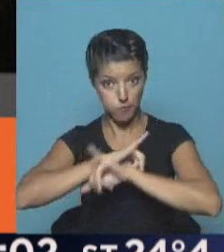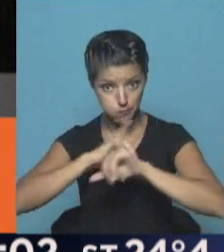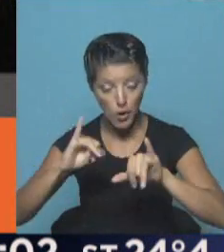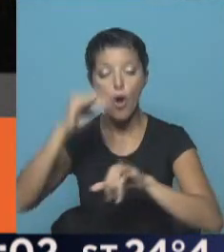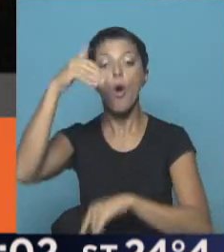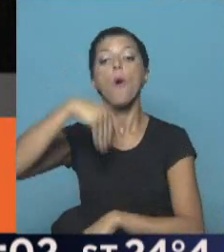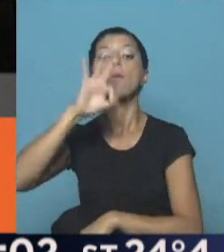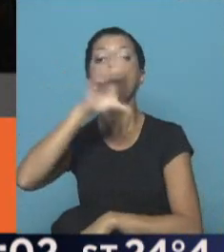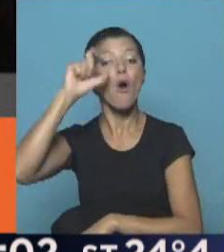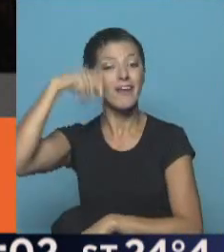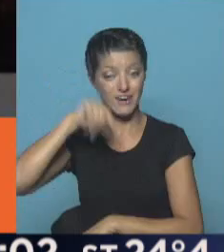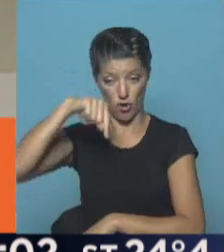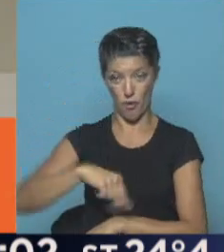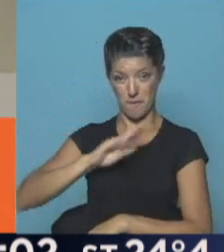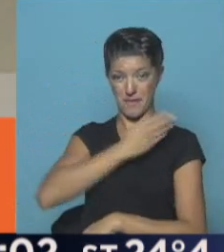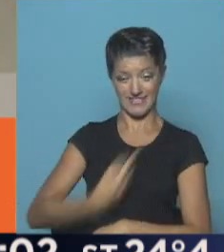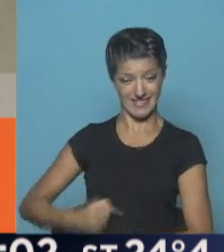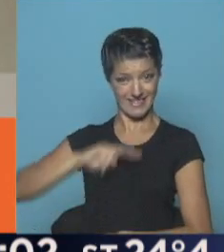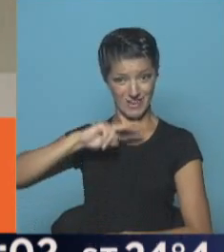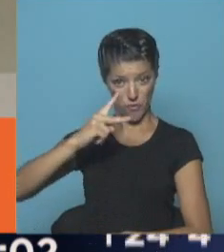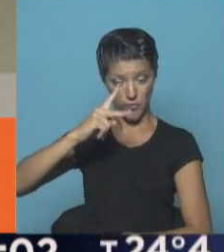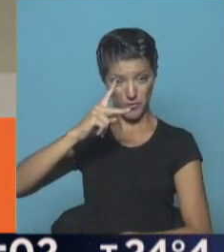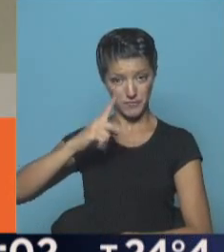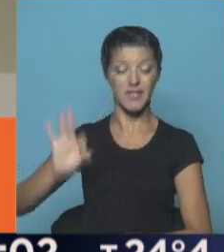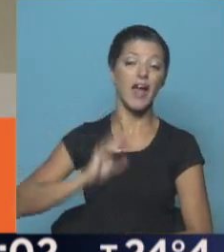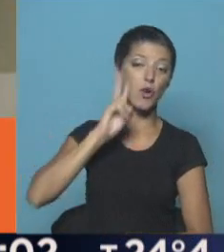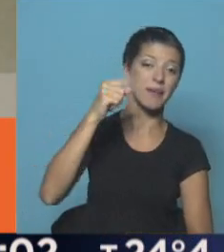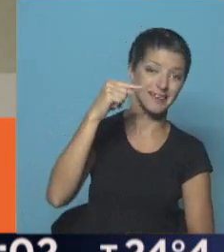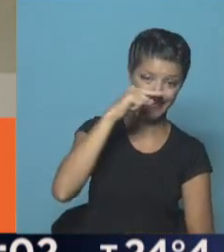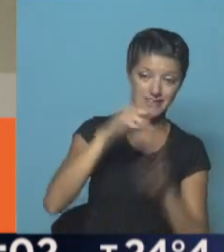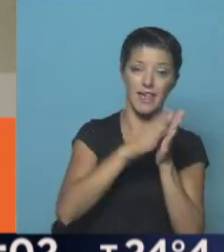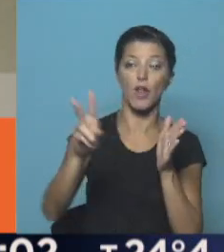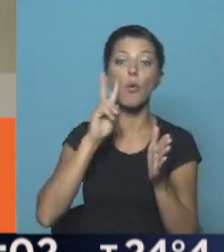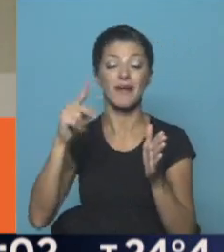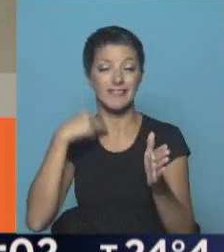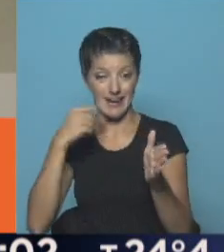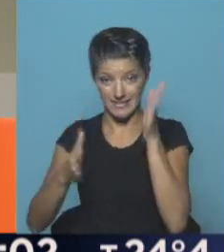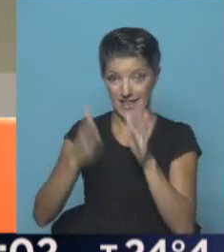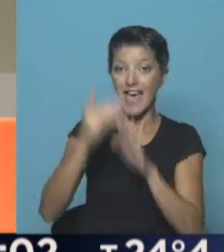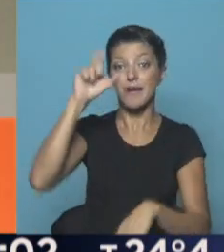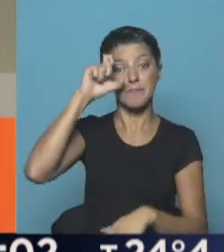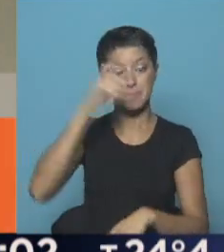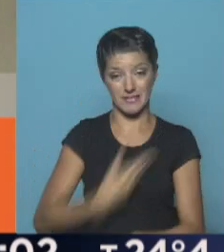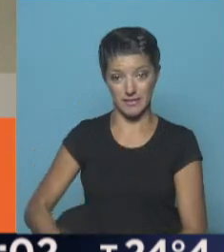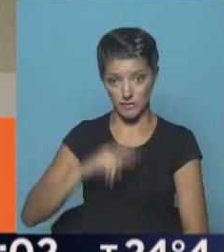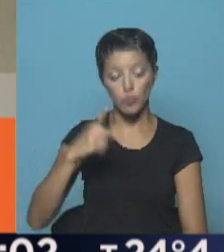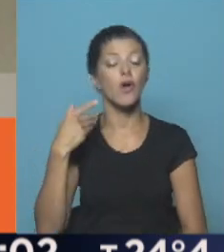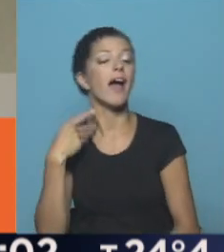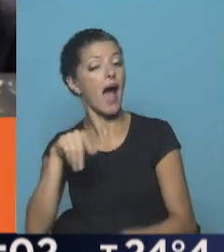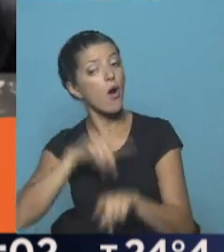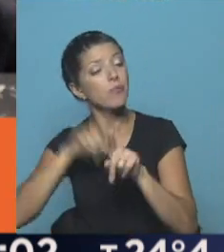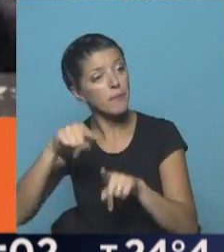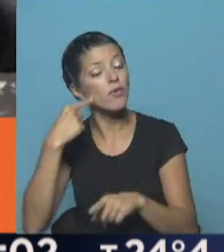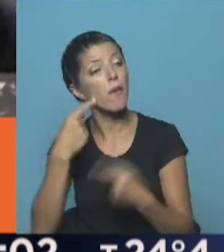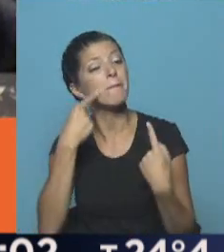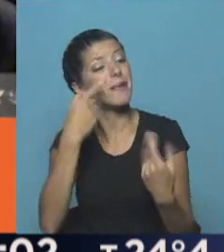ex vicepresidente de Rafael Correa entre 2007 y 2013, pidió a Lasso que acepte con dignidad los